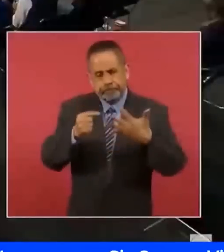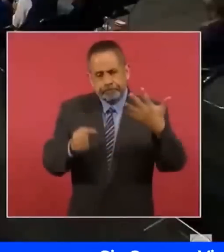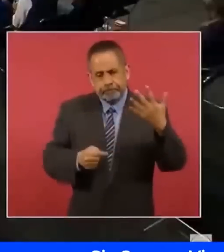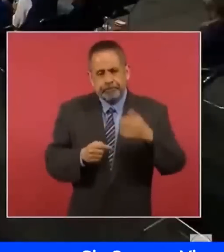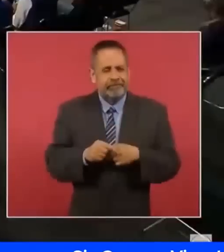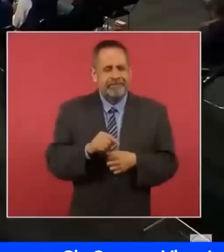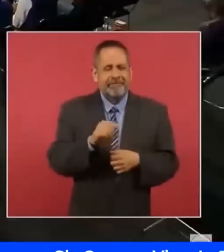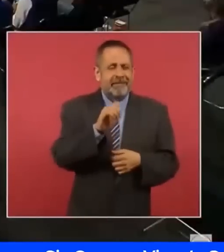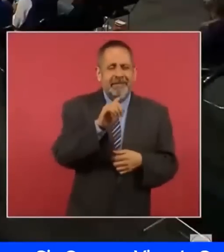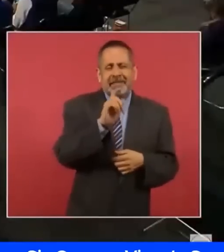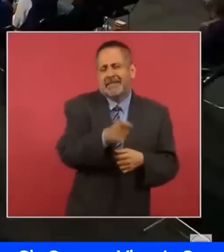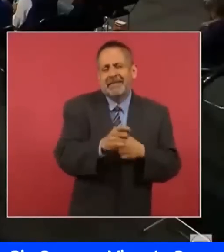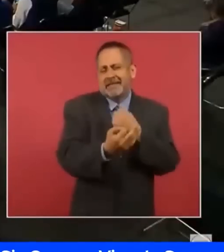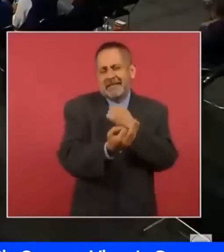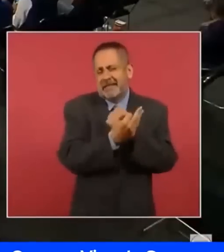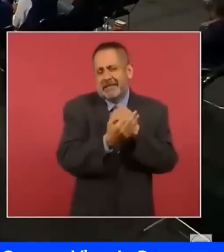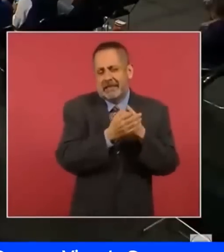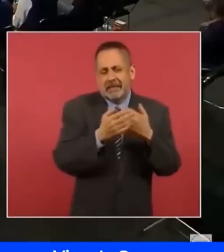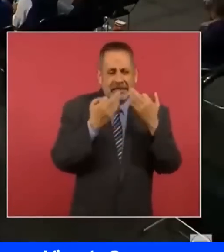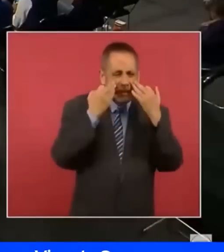protegido o el equivalente,